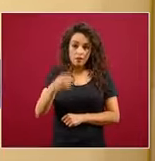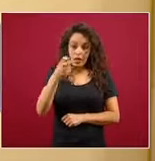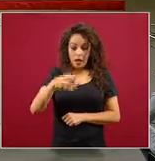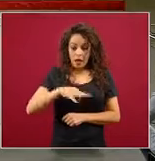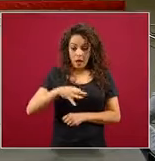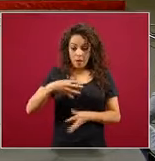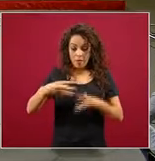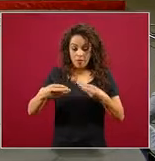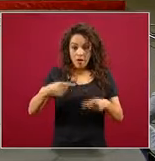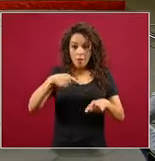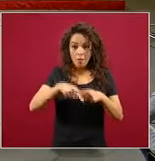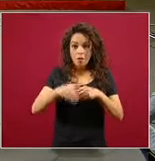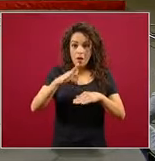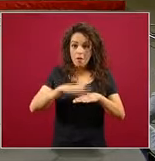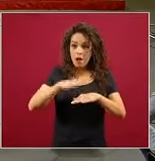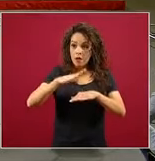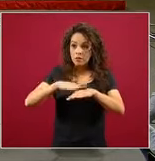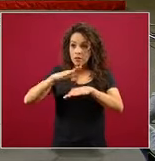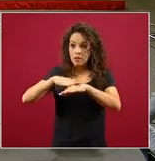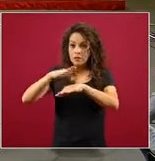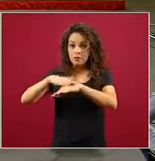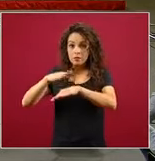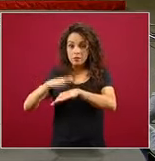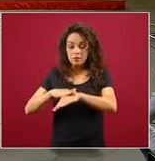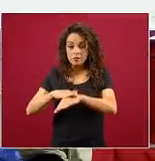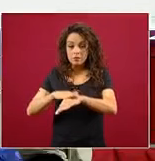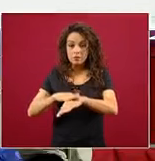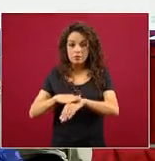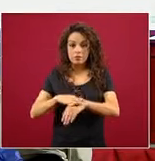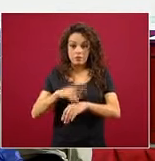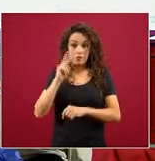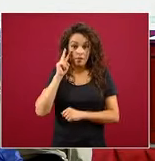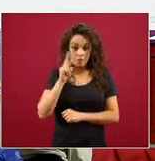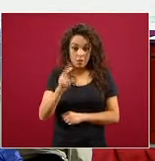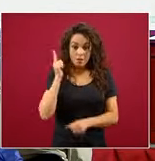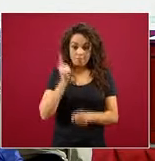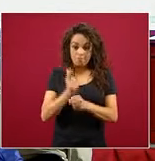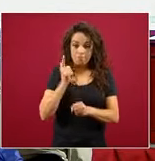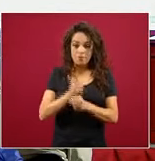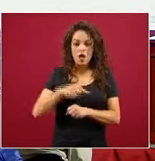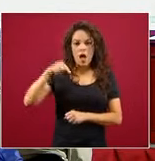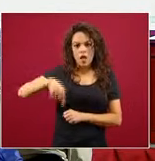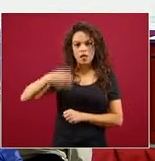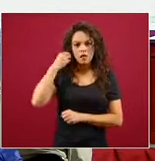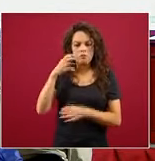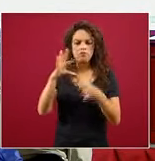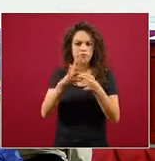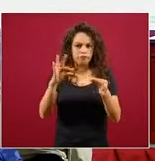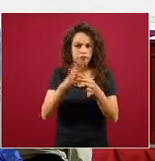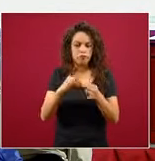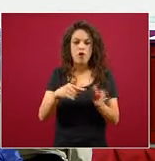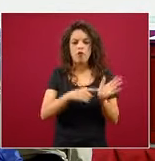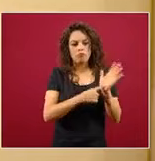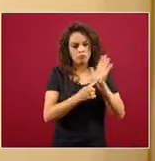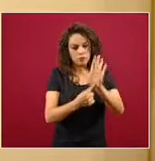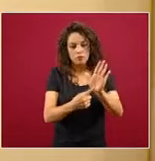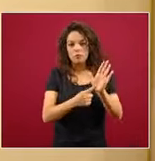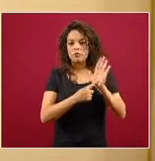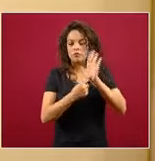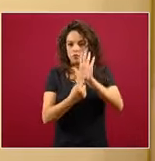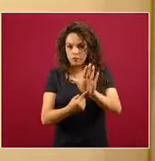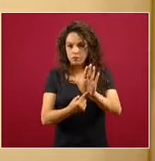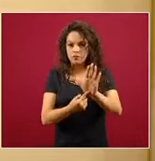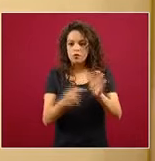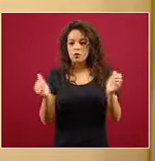también lo hemos presentado en diferentes conferencias, fuimos evidenciando y fuimos viendo con base en la